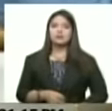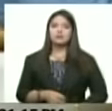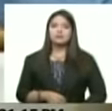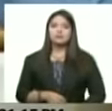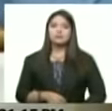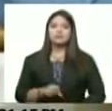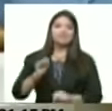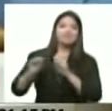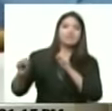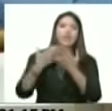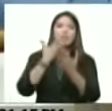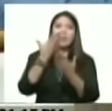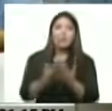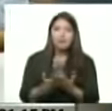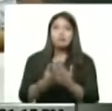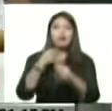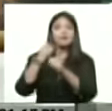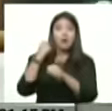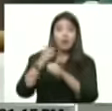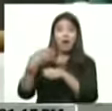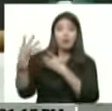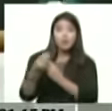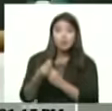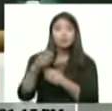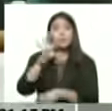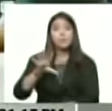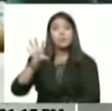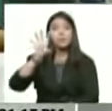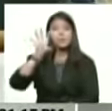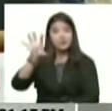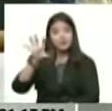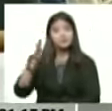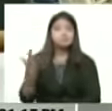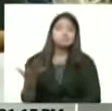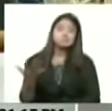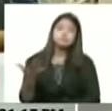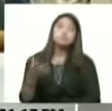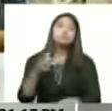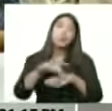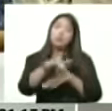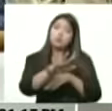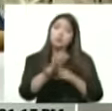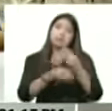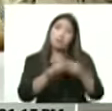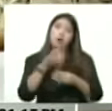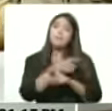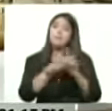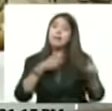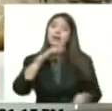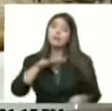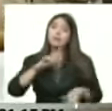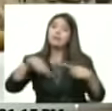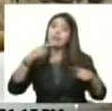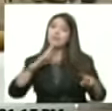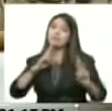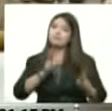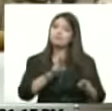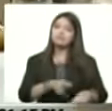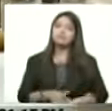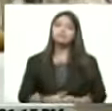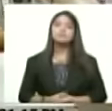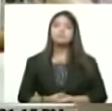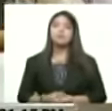la propuesta de trabajar en conjunto por nuestro país, bueno, que lo hagan, ¿no? La historia de alguna manera les